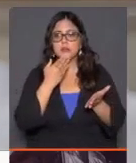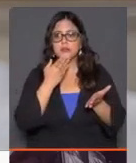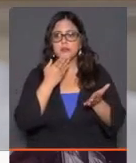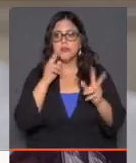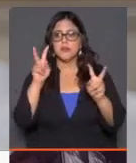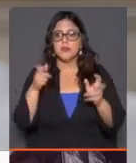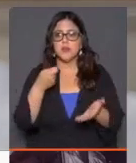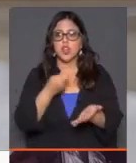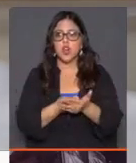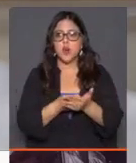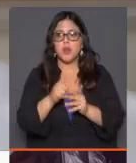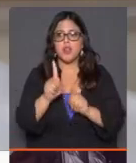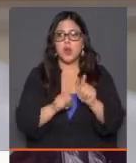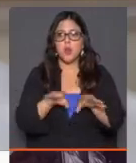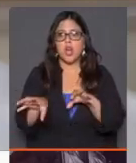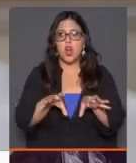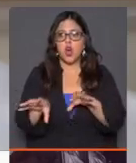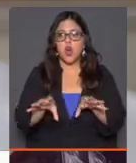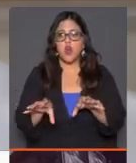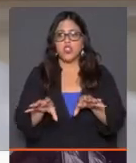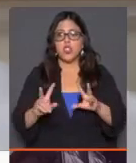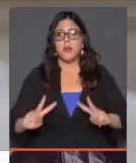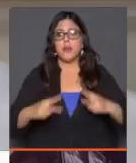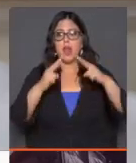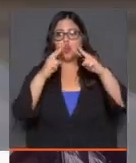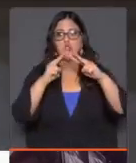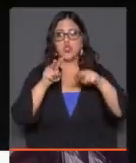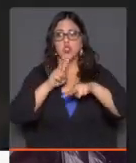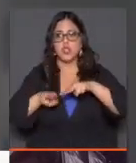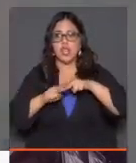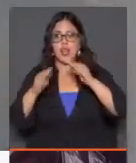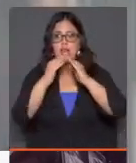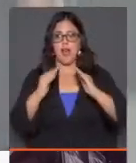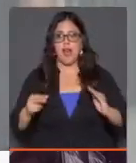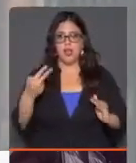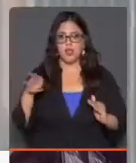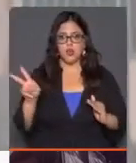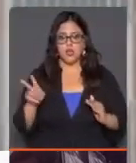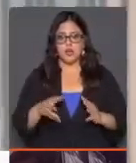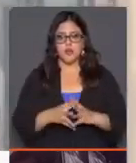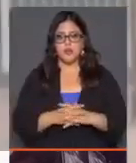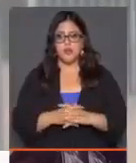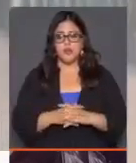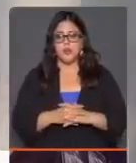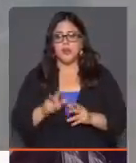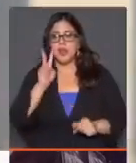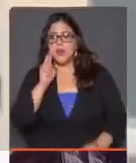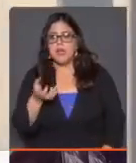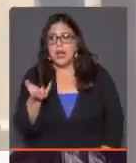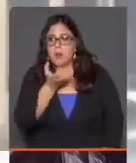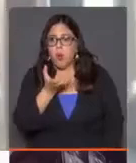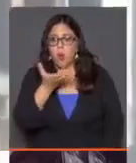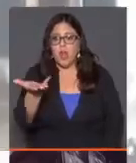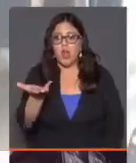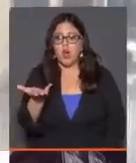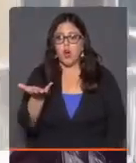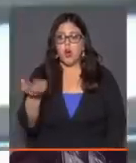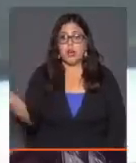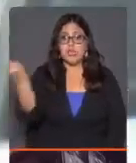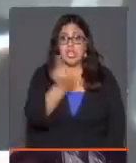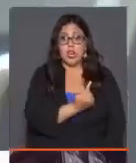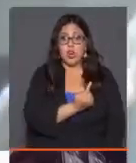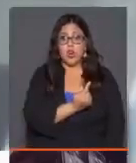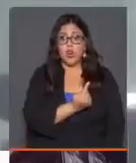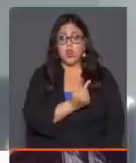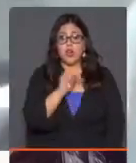de ciertos materiales para la construcción y mejora de su vivienda. ¿En la mina, po, weón? ¿Llegó la del mar? Parece que sí. ¿Y el Talbún?